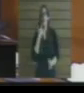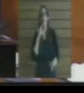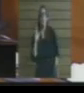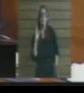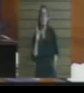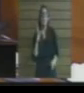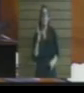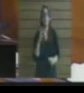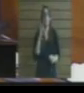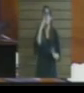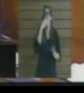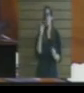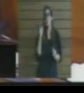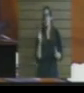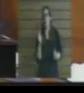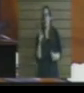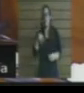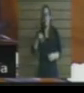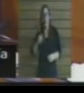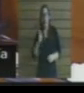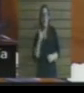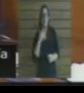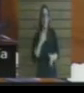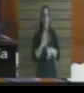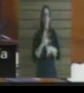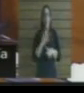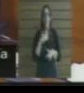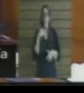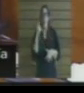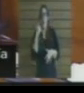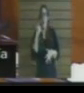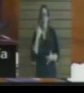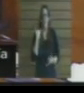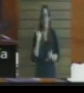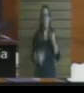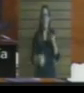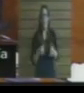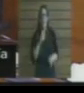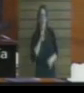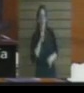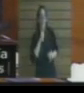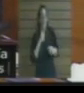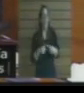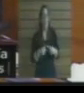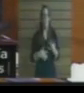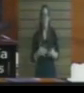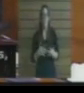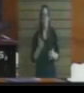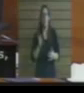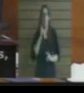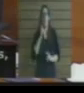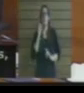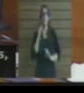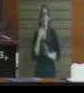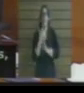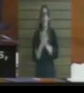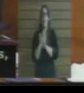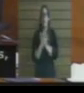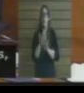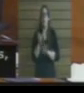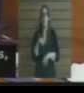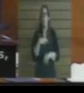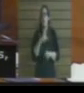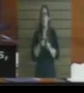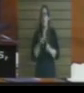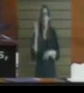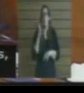solo sensaciones y que no estemos jugando aquí a la ruleta rusa. O también se hablaba que esto podía ser fruto de una corazonada, también